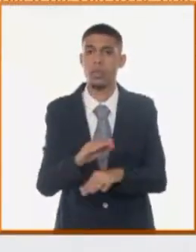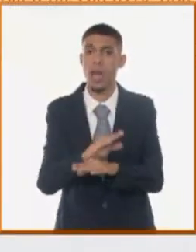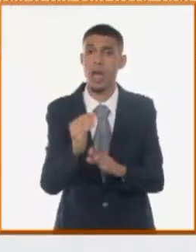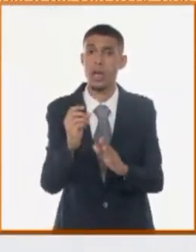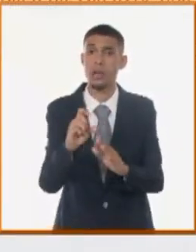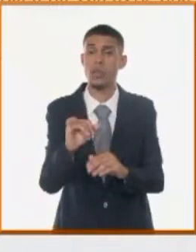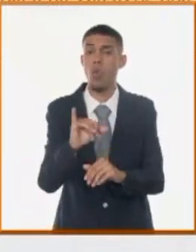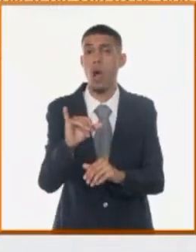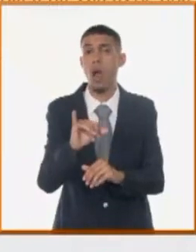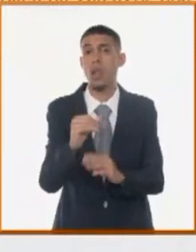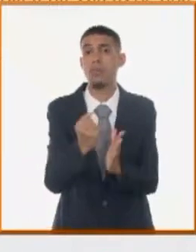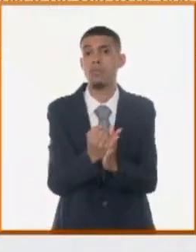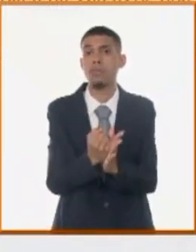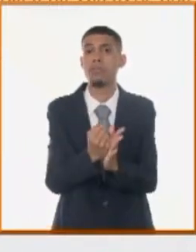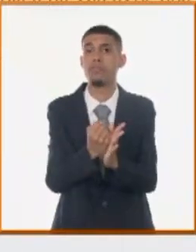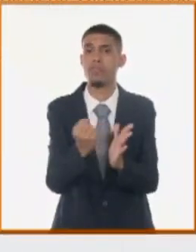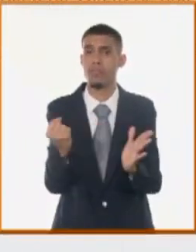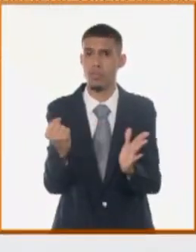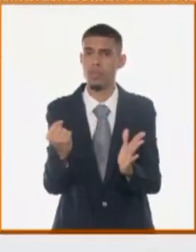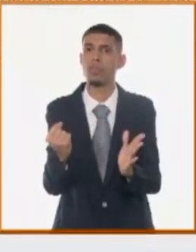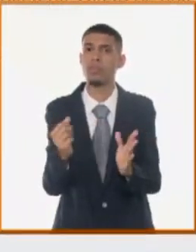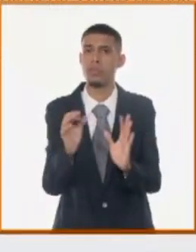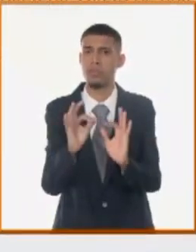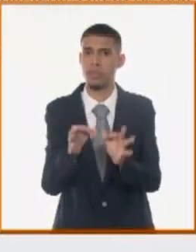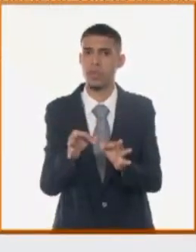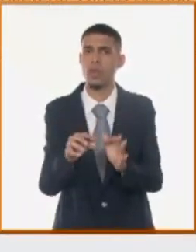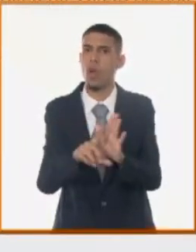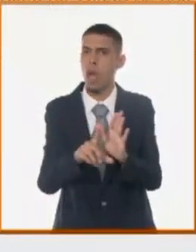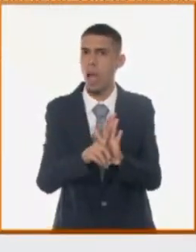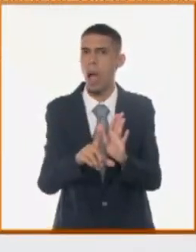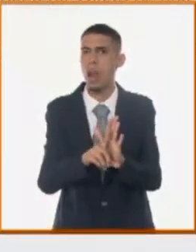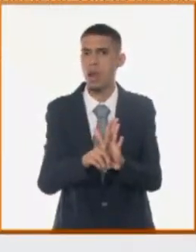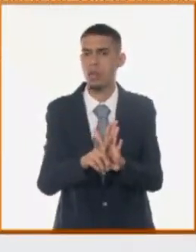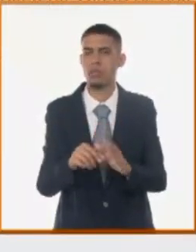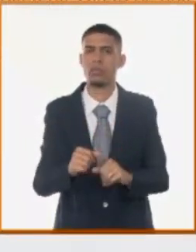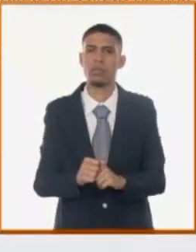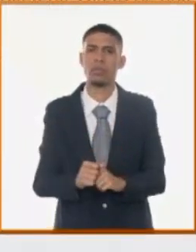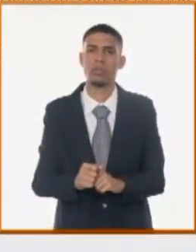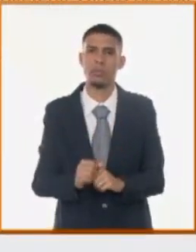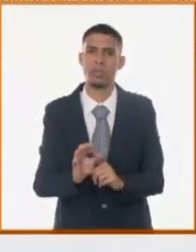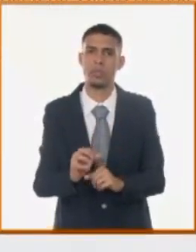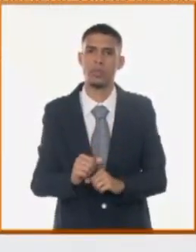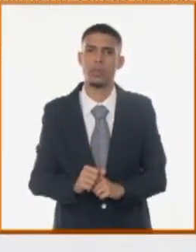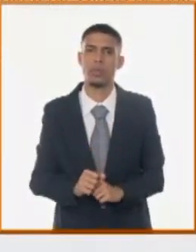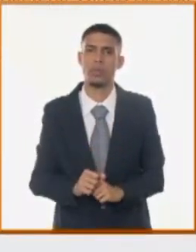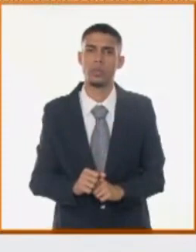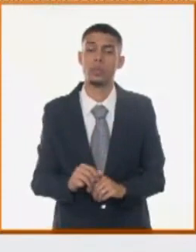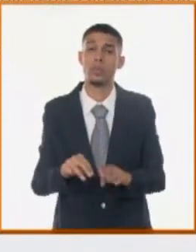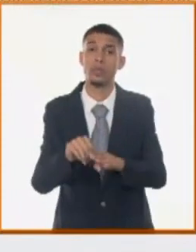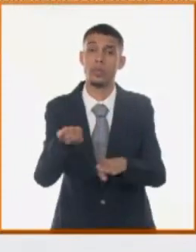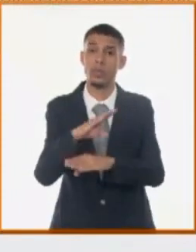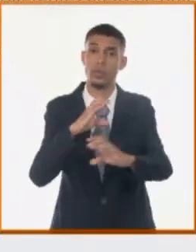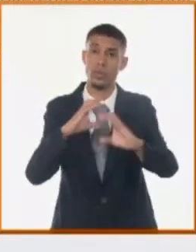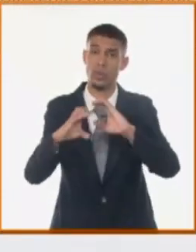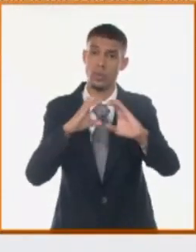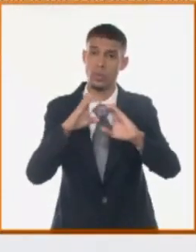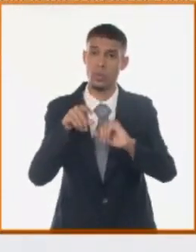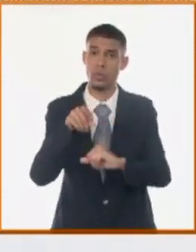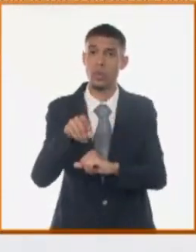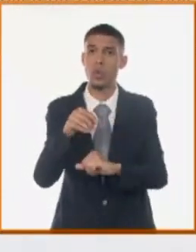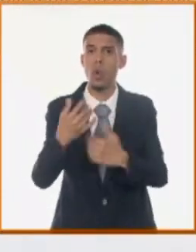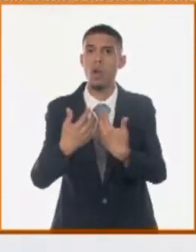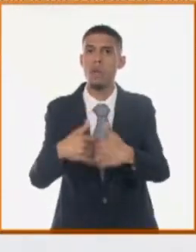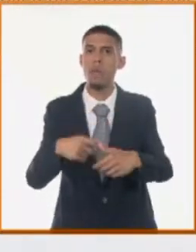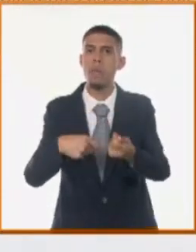entes competentes y tenemos una recertificación del producto el pasado 29 de septiembre de 2023, inscrito en el Ministerio de Comunicaciones como producto